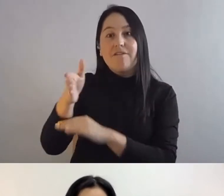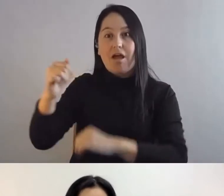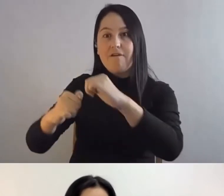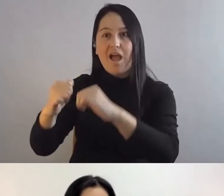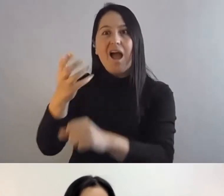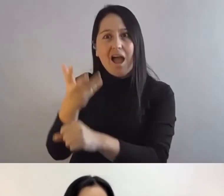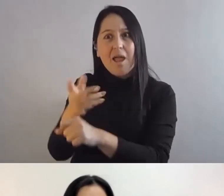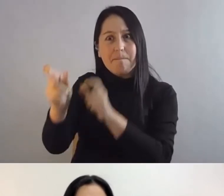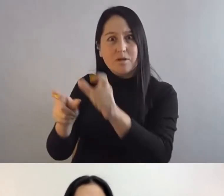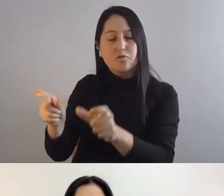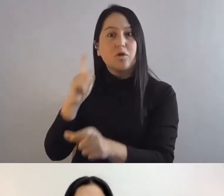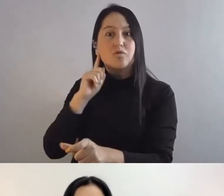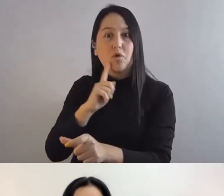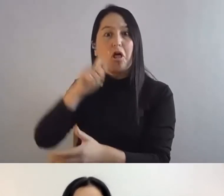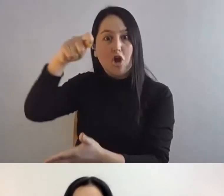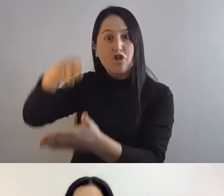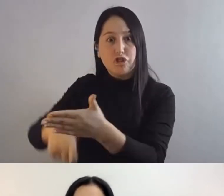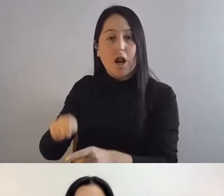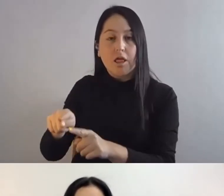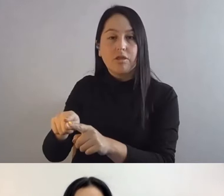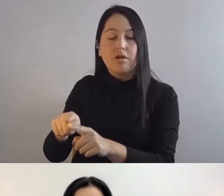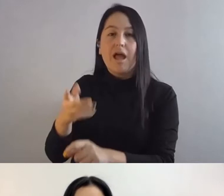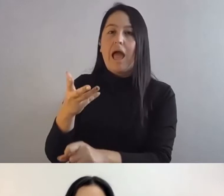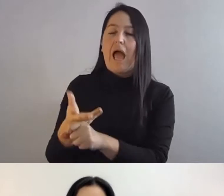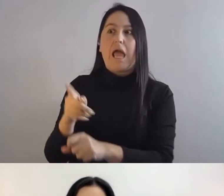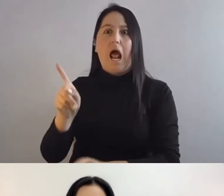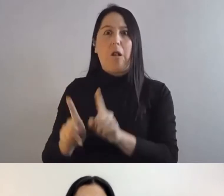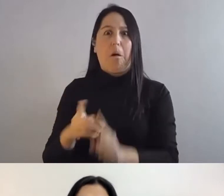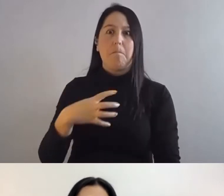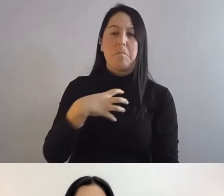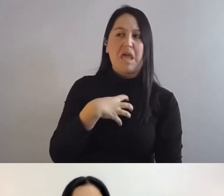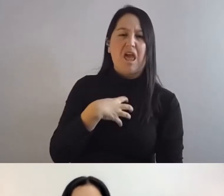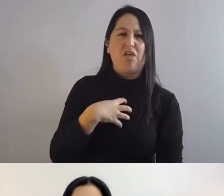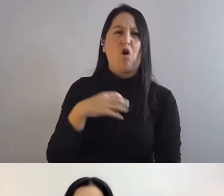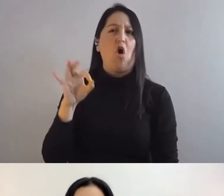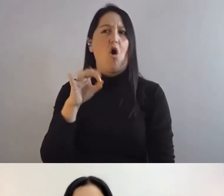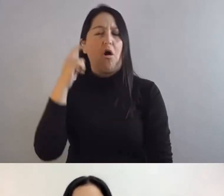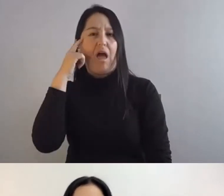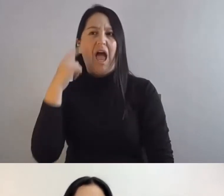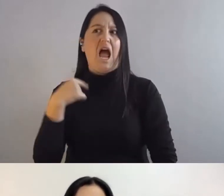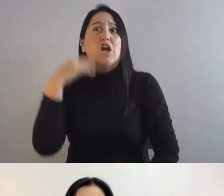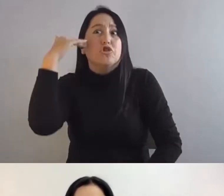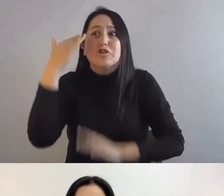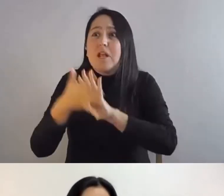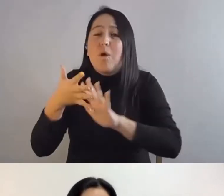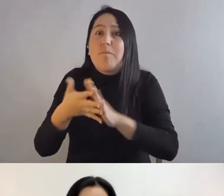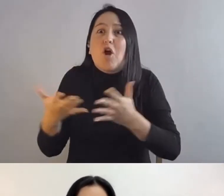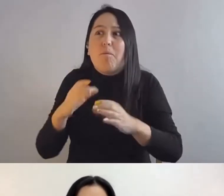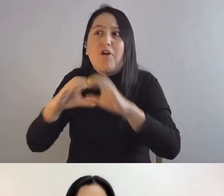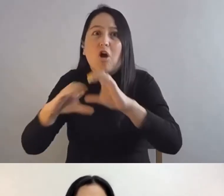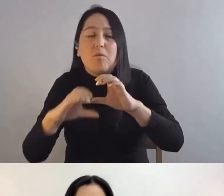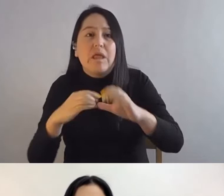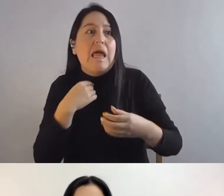sordas contratadas, existen muchos mitos, muchos miedos, mucho como decir, ay, pero es que yo no sé lengua de señas, ¿cómo voy a comunicar? ¿Y qué pasa